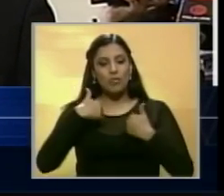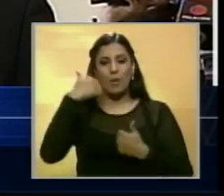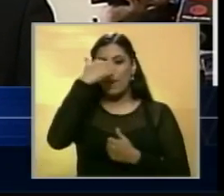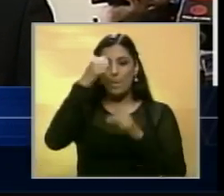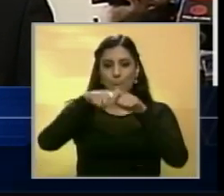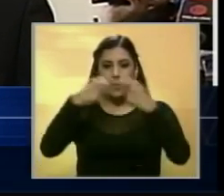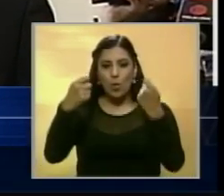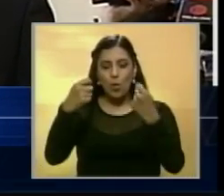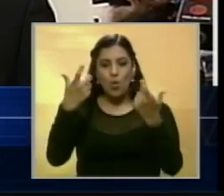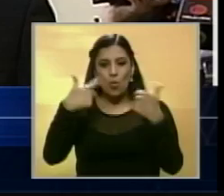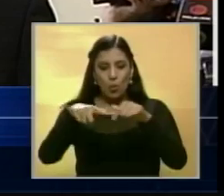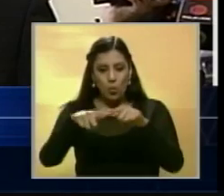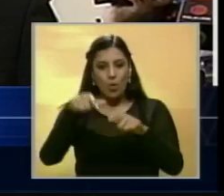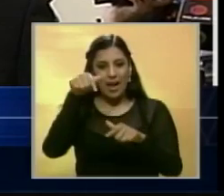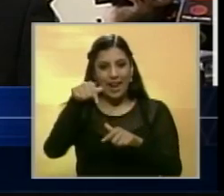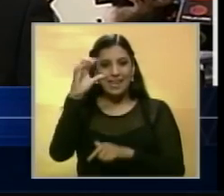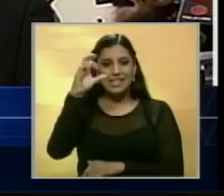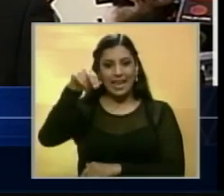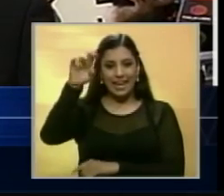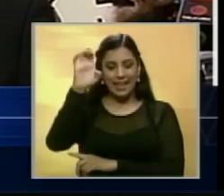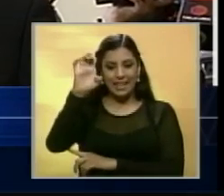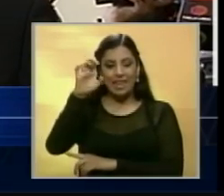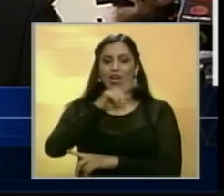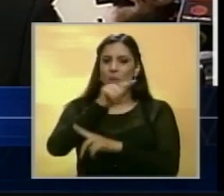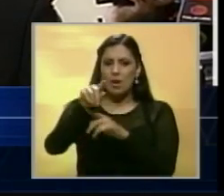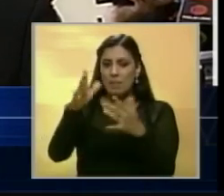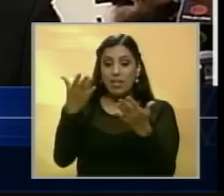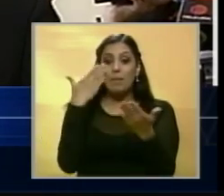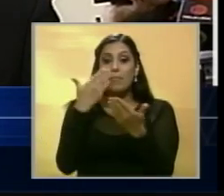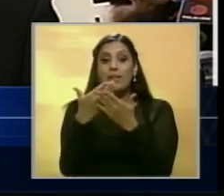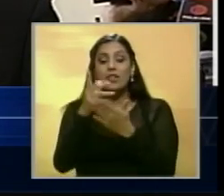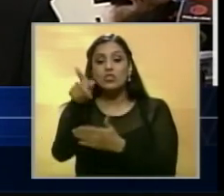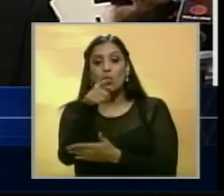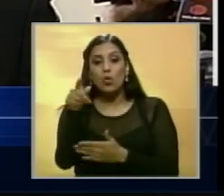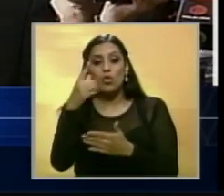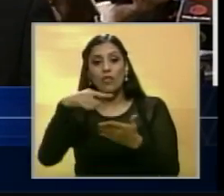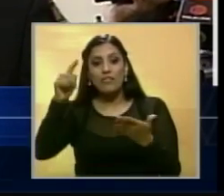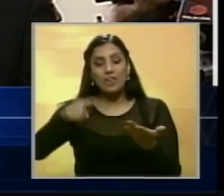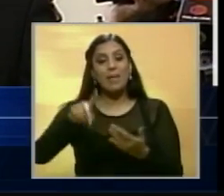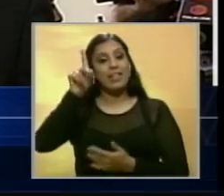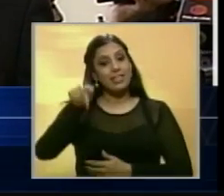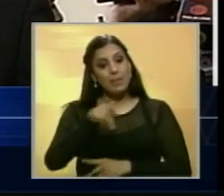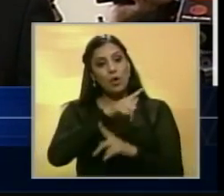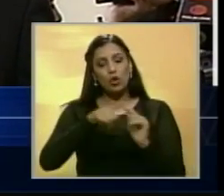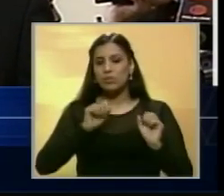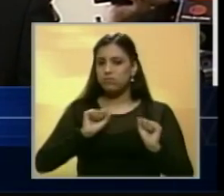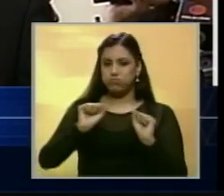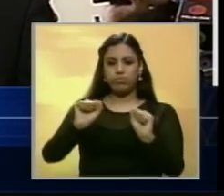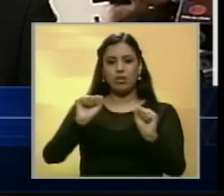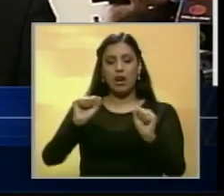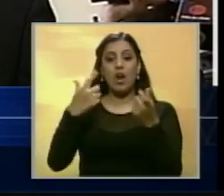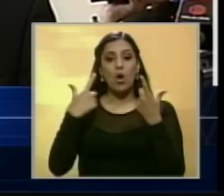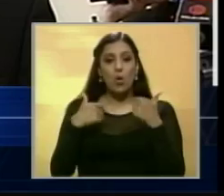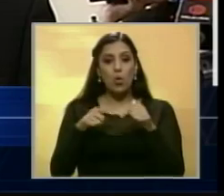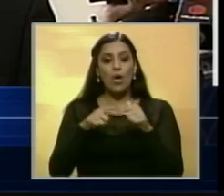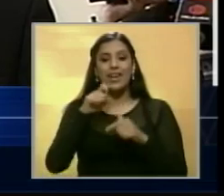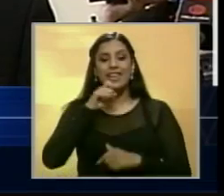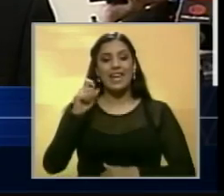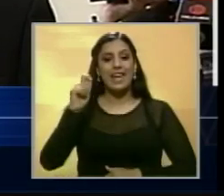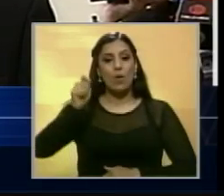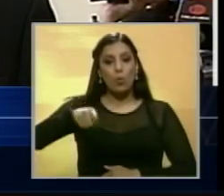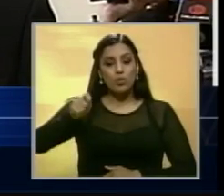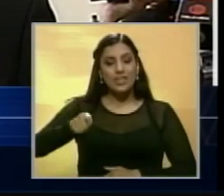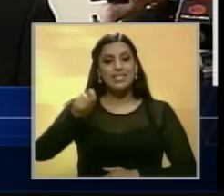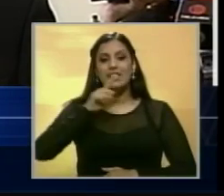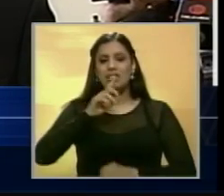acudió al Consejo Nacional Electoral para exigir la validación de las firmas. También rechazaba la sentencia del TCJ